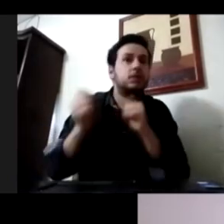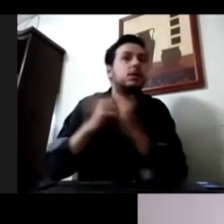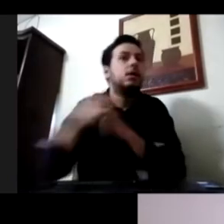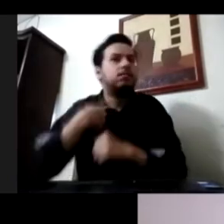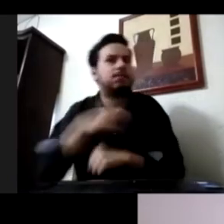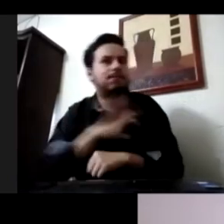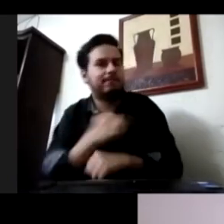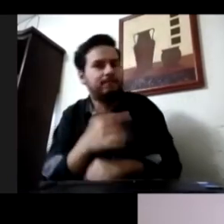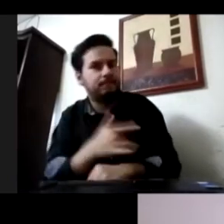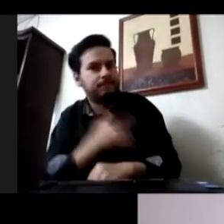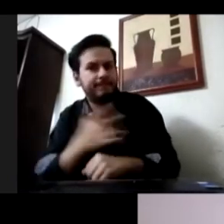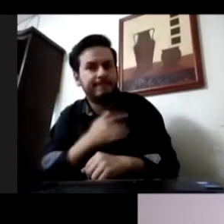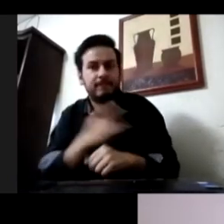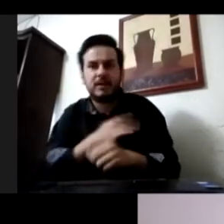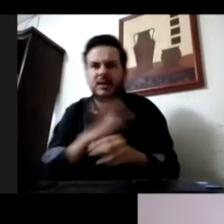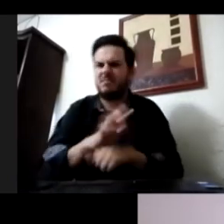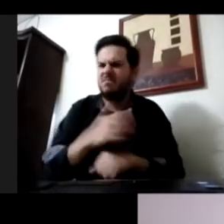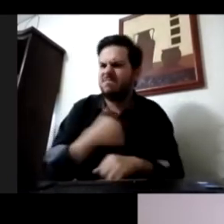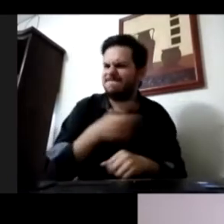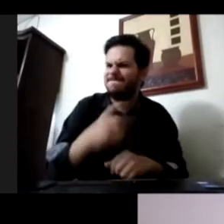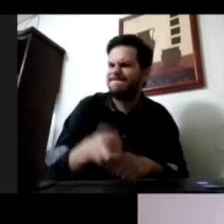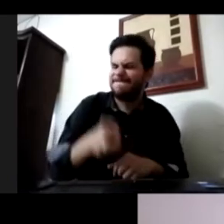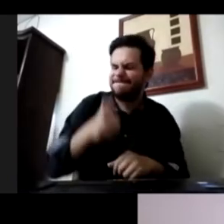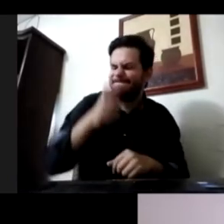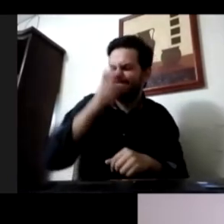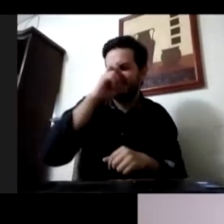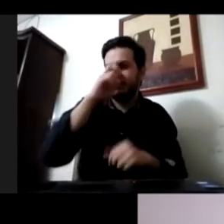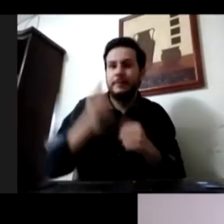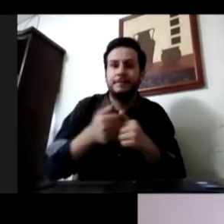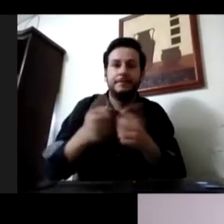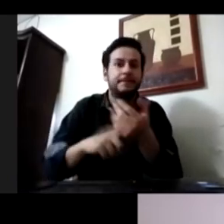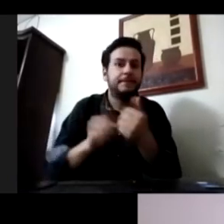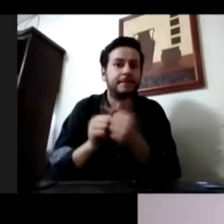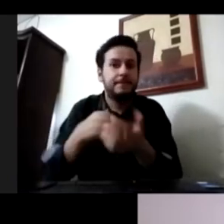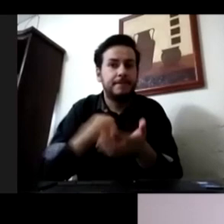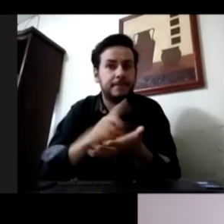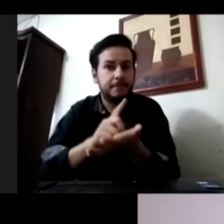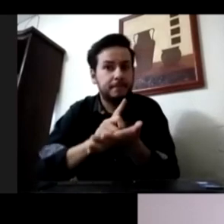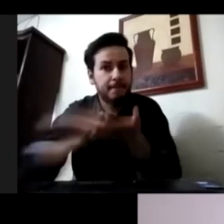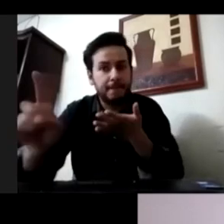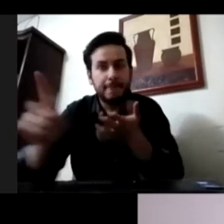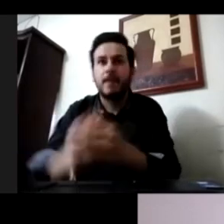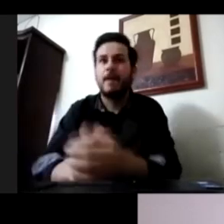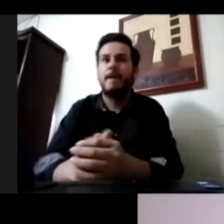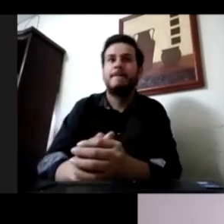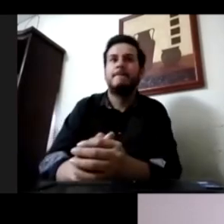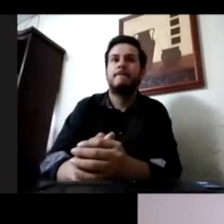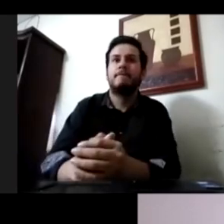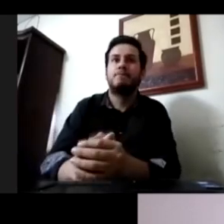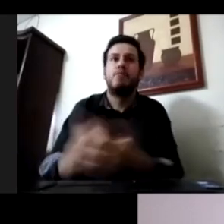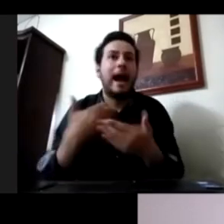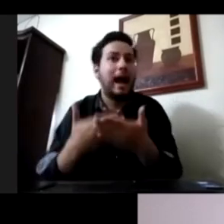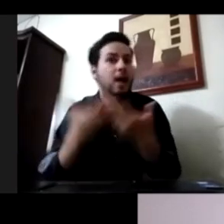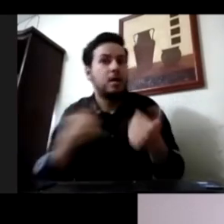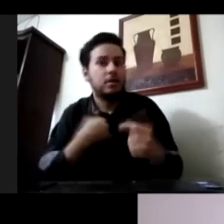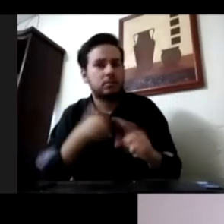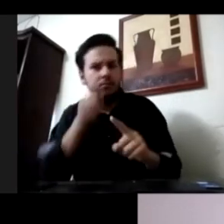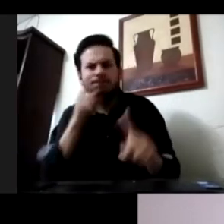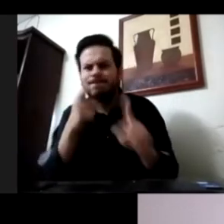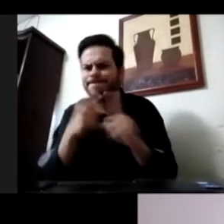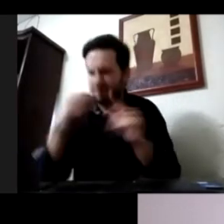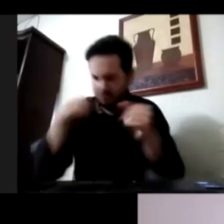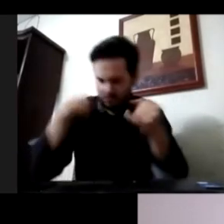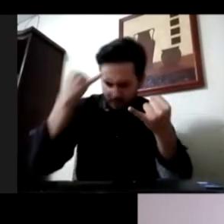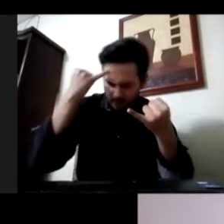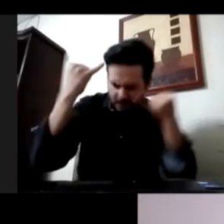estricto es una anulación de derechos y una anulación sobre la base de prejuicios, de estigmas,